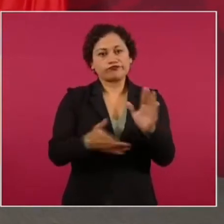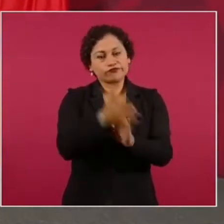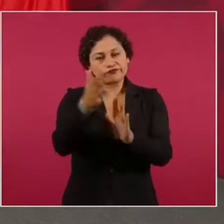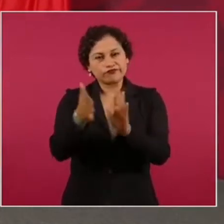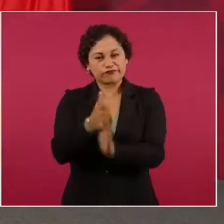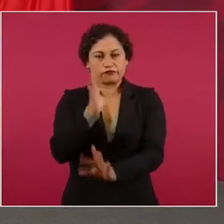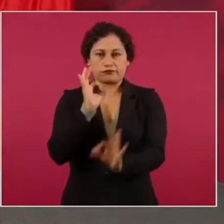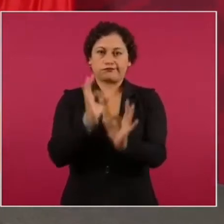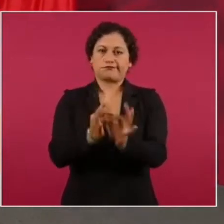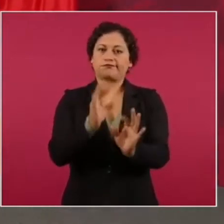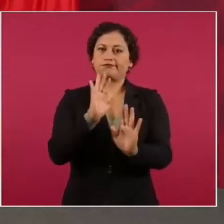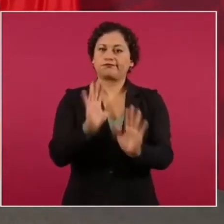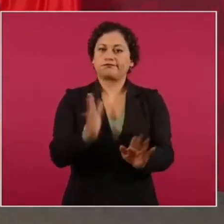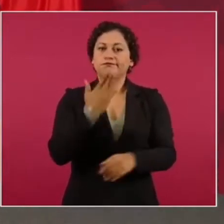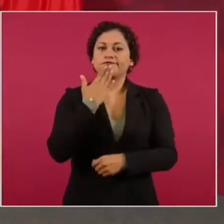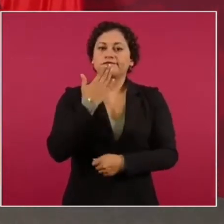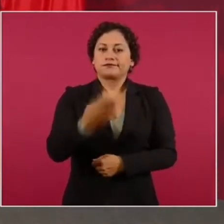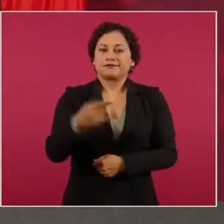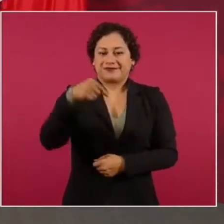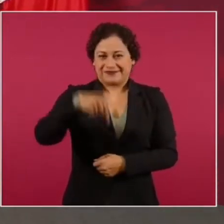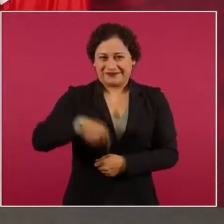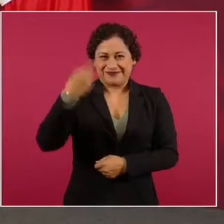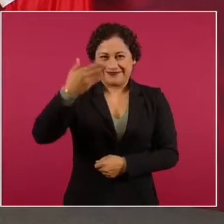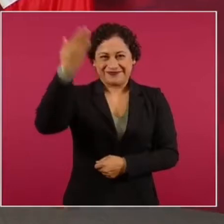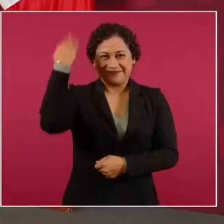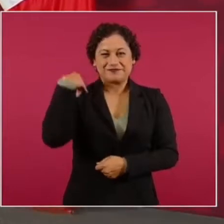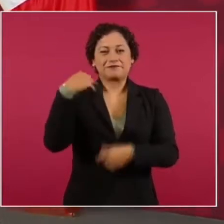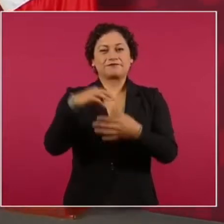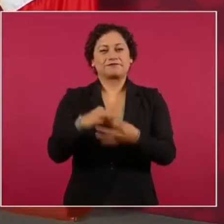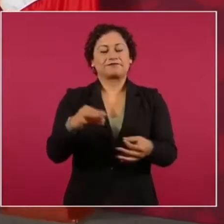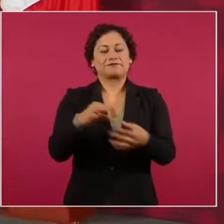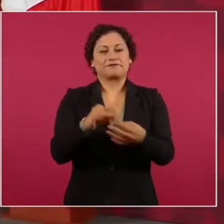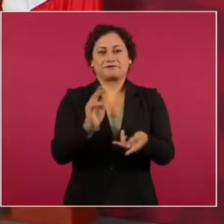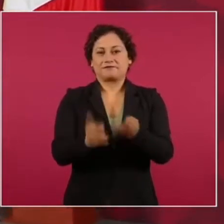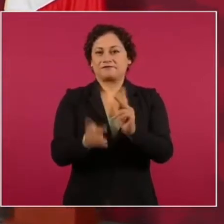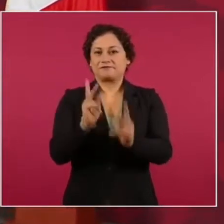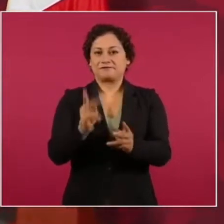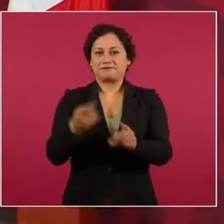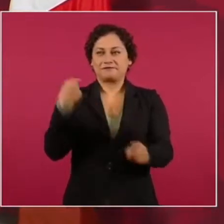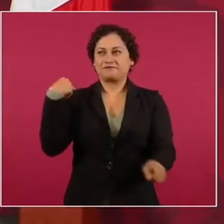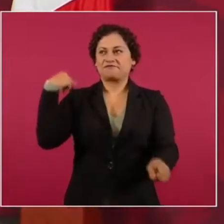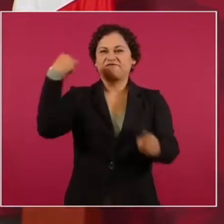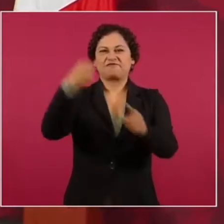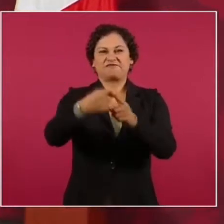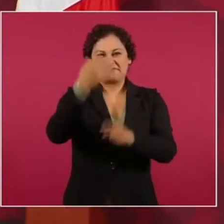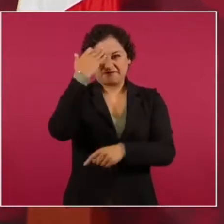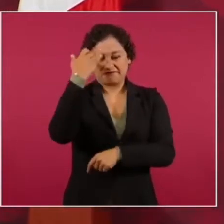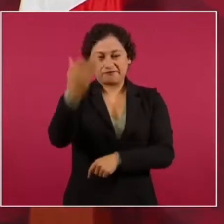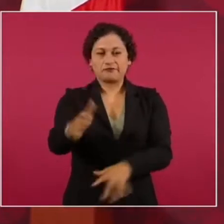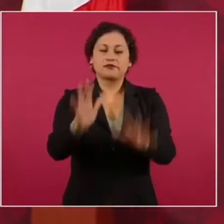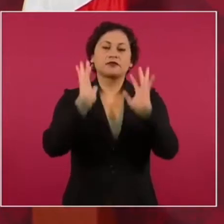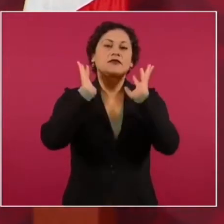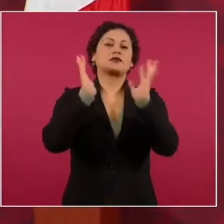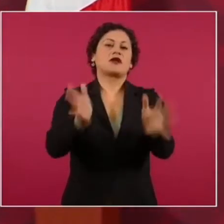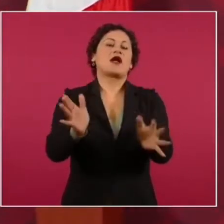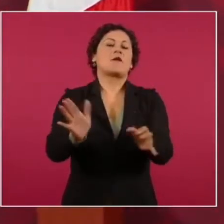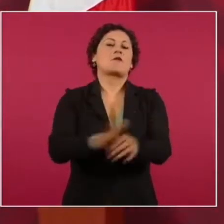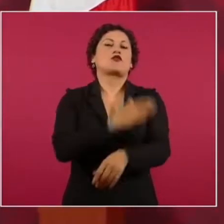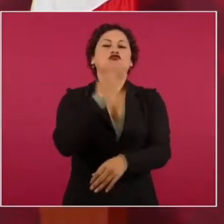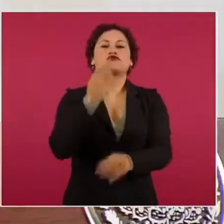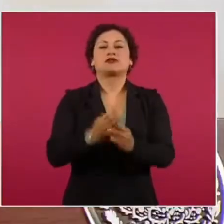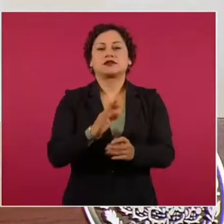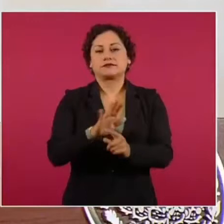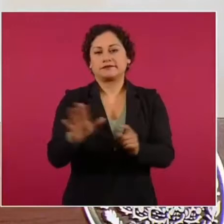Ya aquí habíamos hablado de cuánto tiempo llevaba y ya por fin se concluyó.